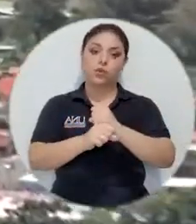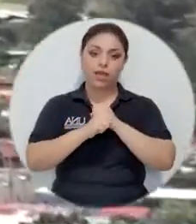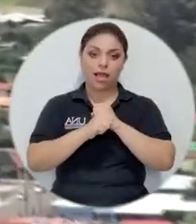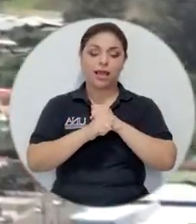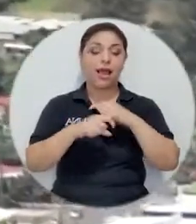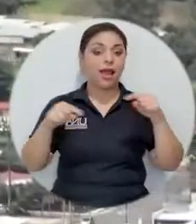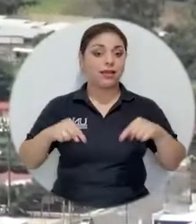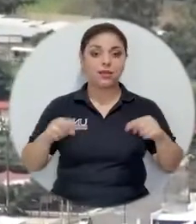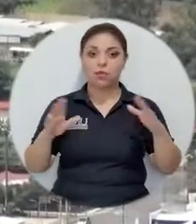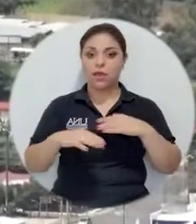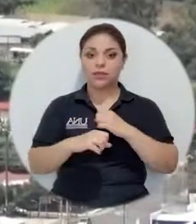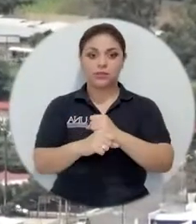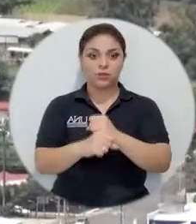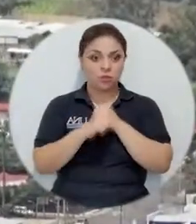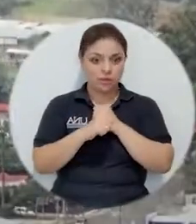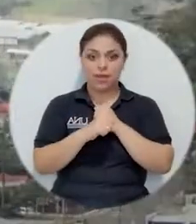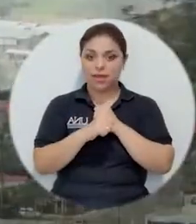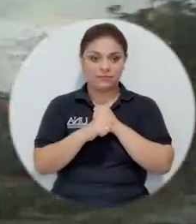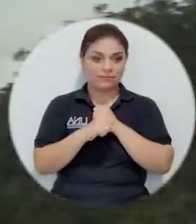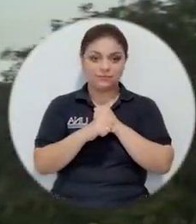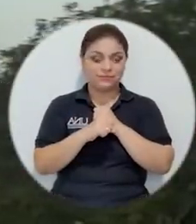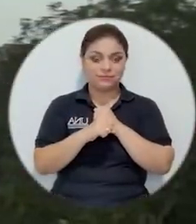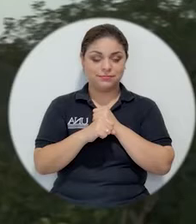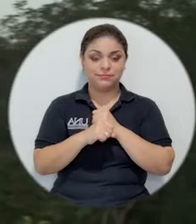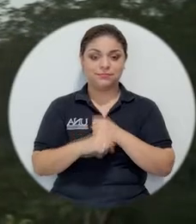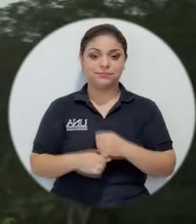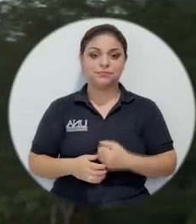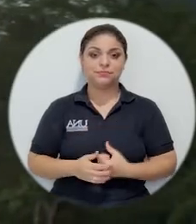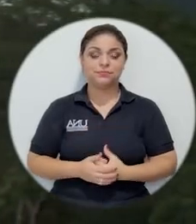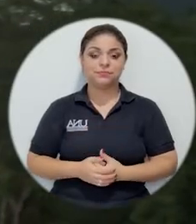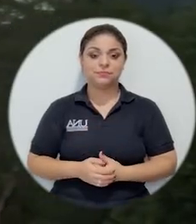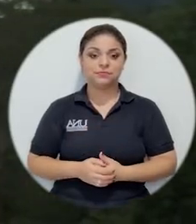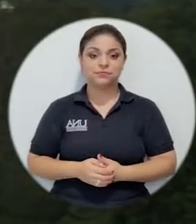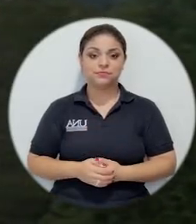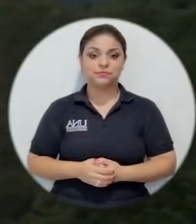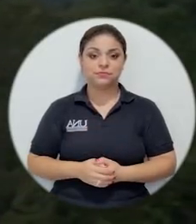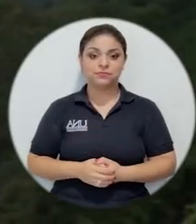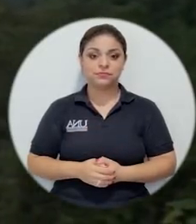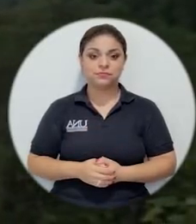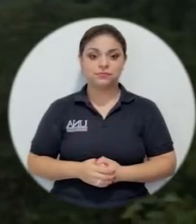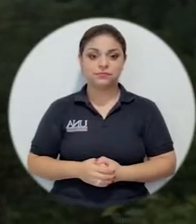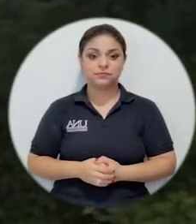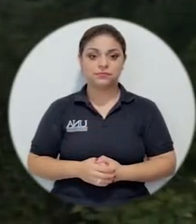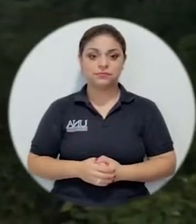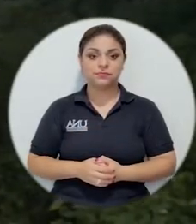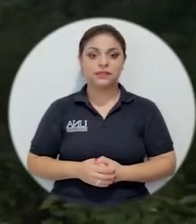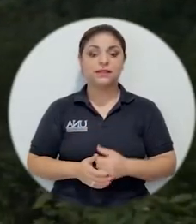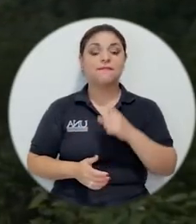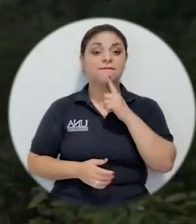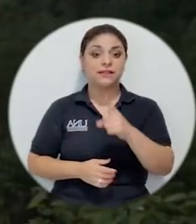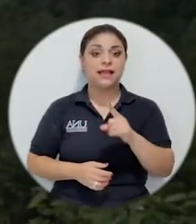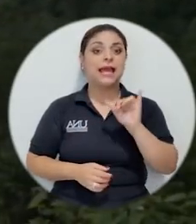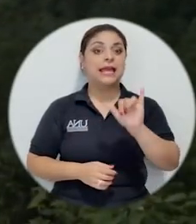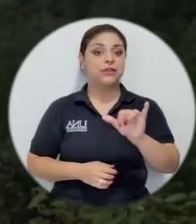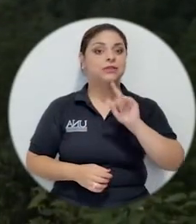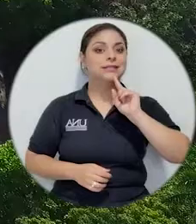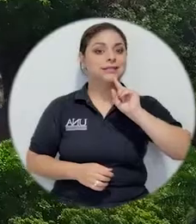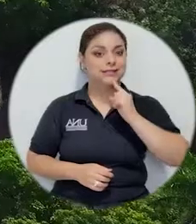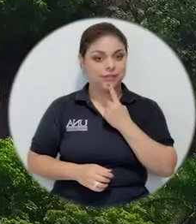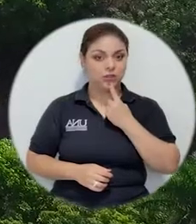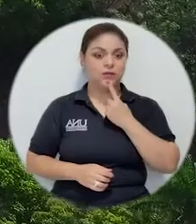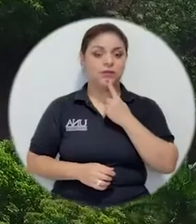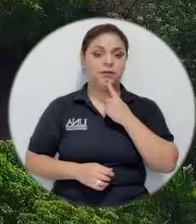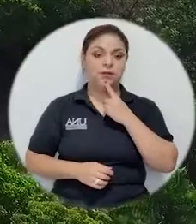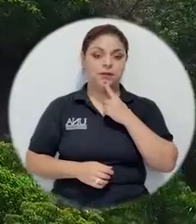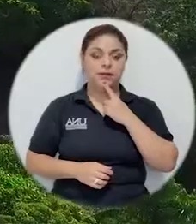más inseguras en el mundo. O sea, al nivel, estamos hablando al nivel de Siria, al nivel de Afganistán, en algunos casos mayor peso. O sea, eso es sumamente serio